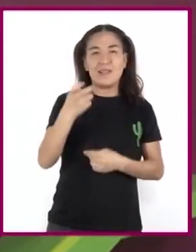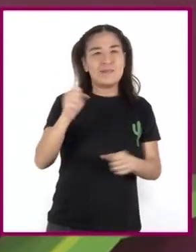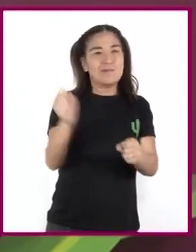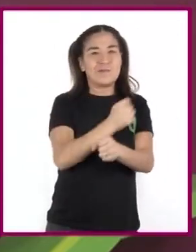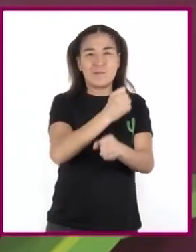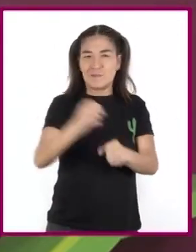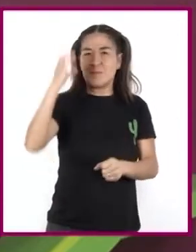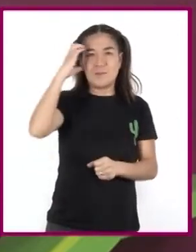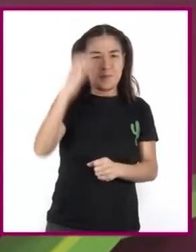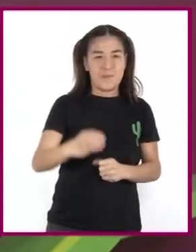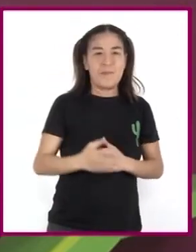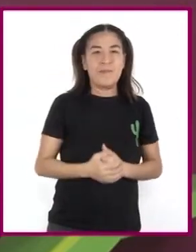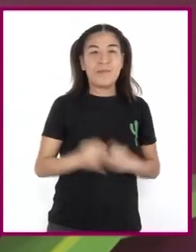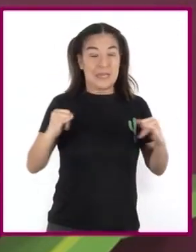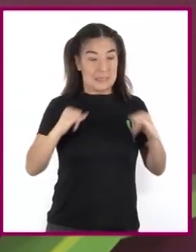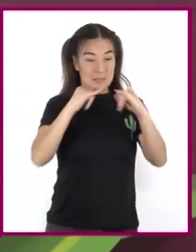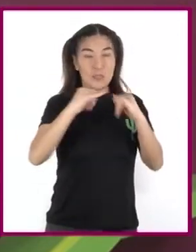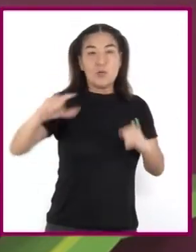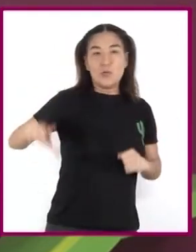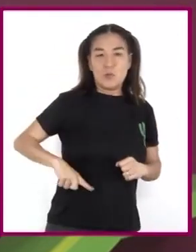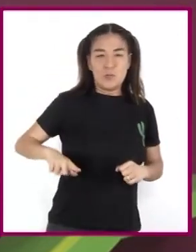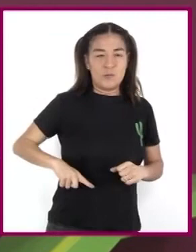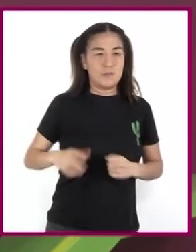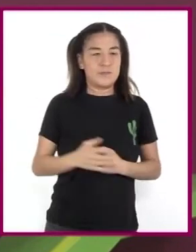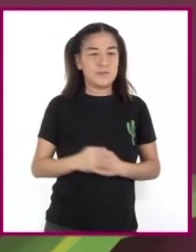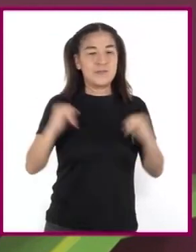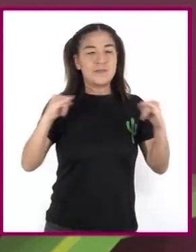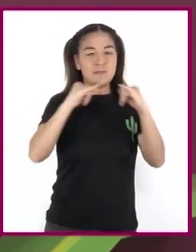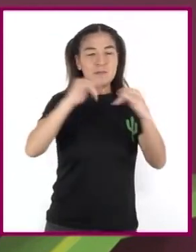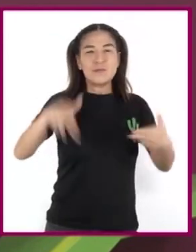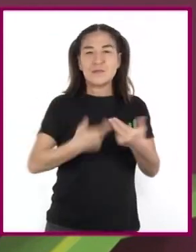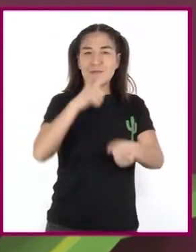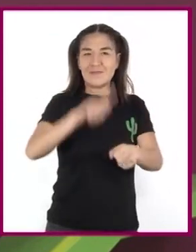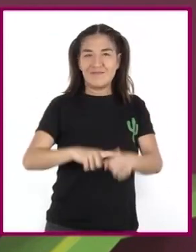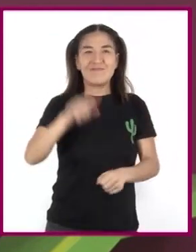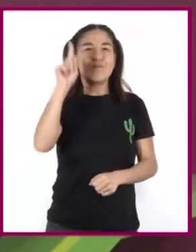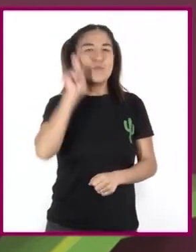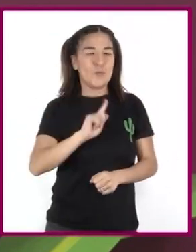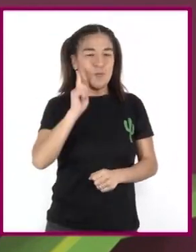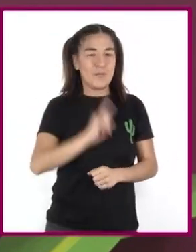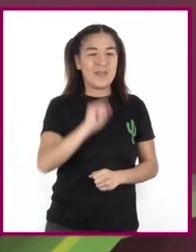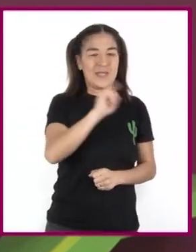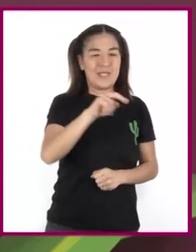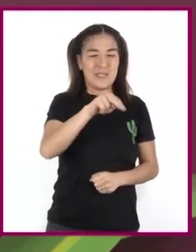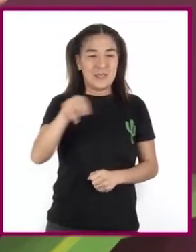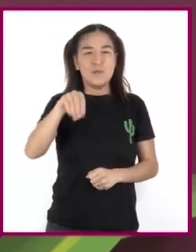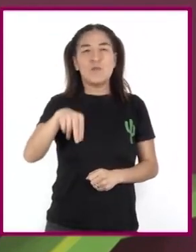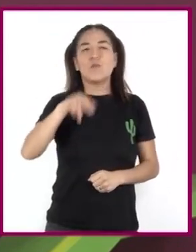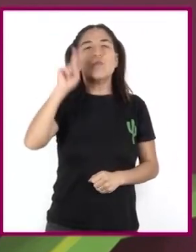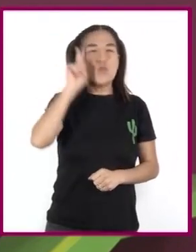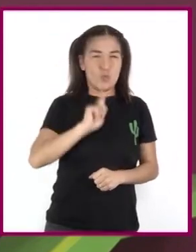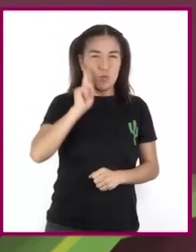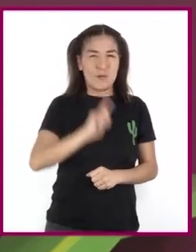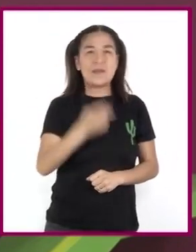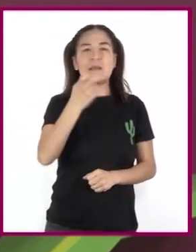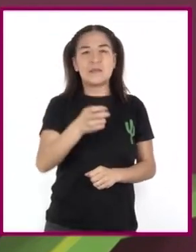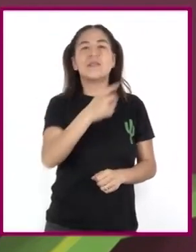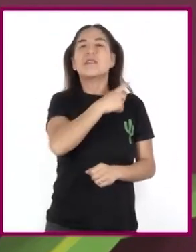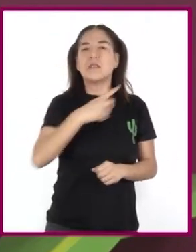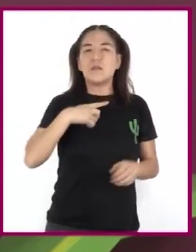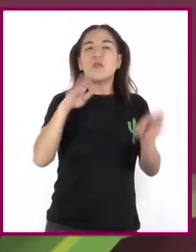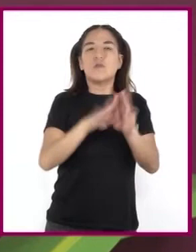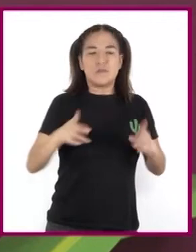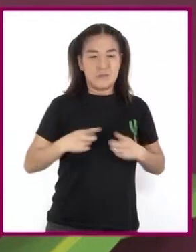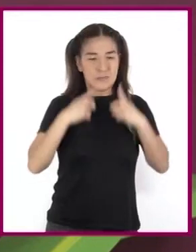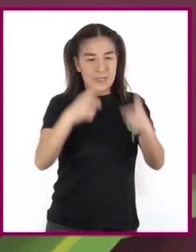Las instituciones de gobierno, entre ellas el Instituto Nacional de las Mujeres, INMUJERES, debe fomentar,